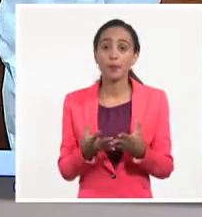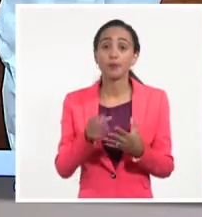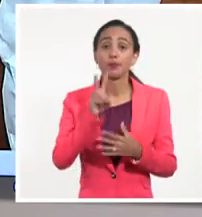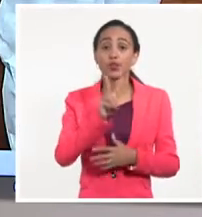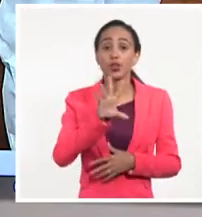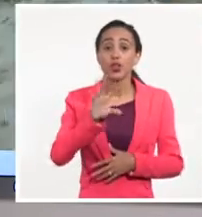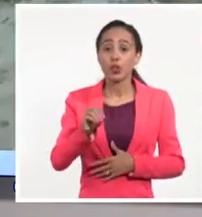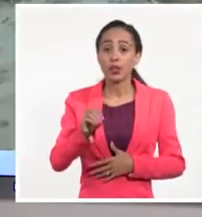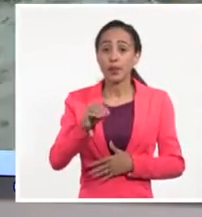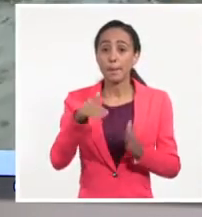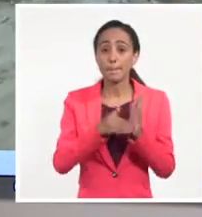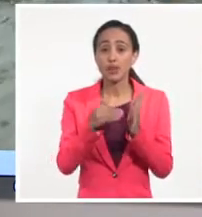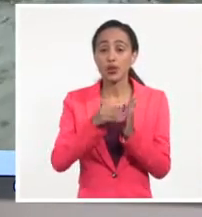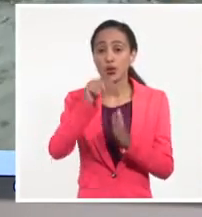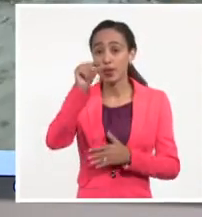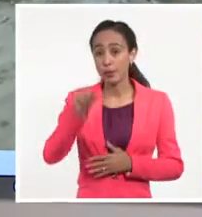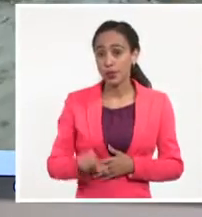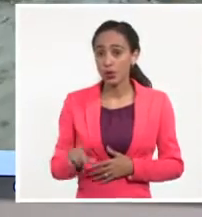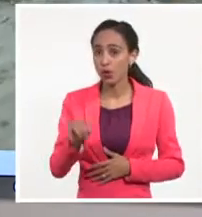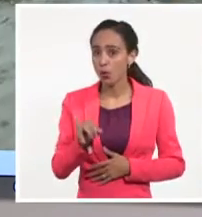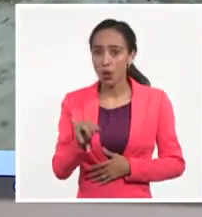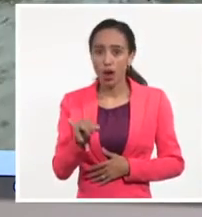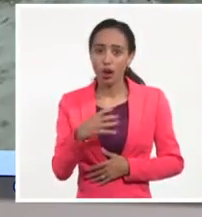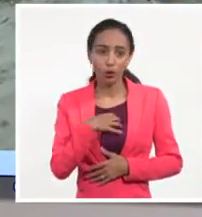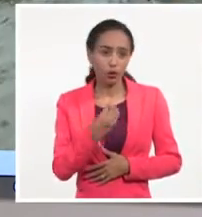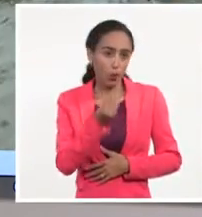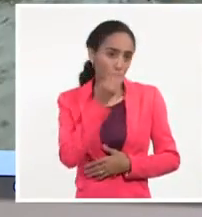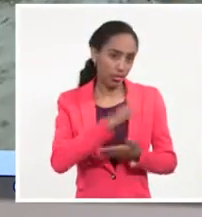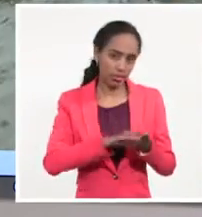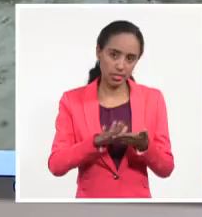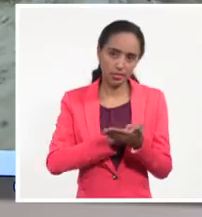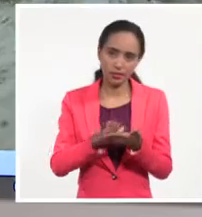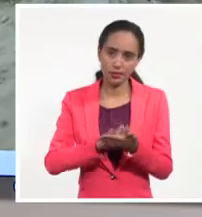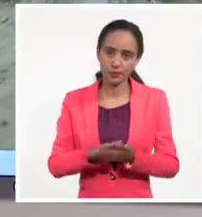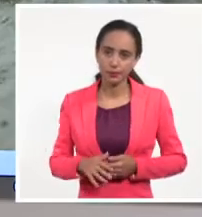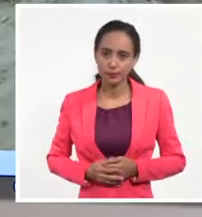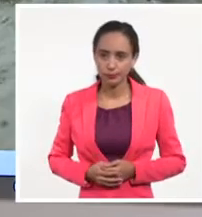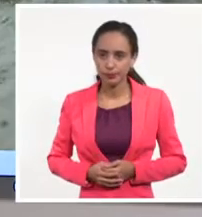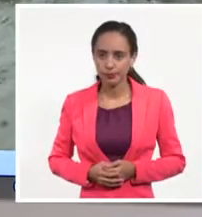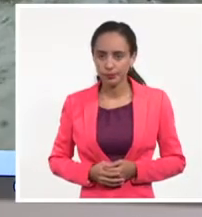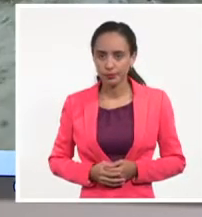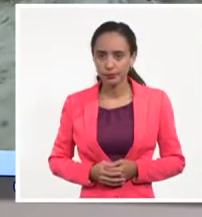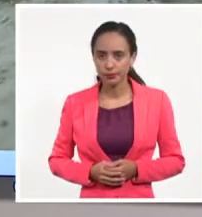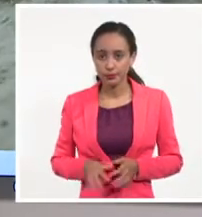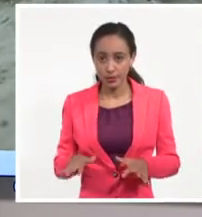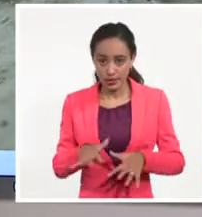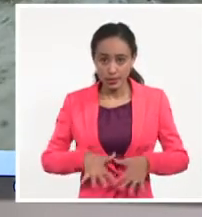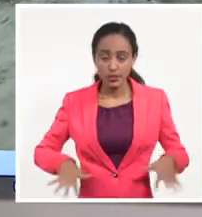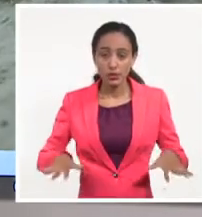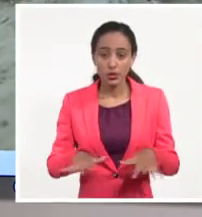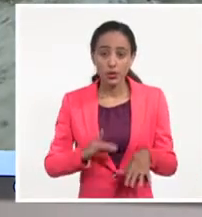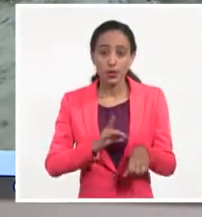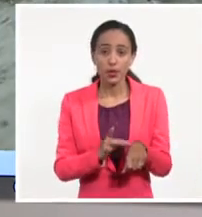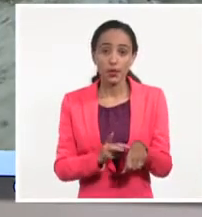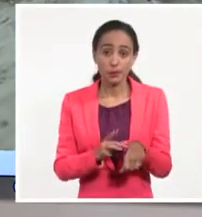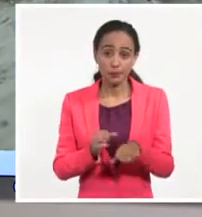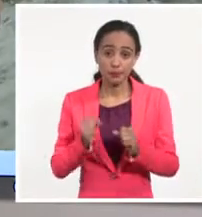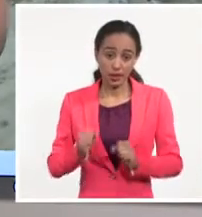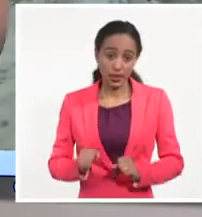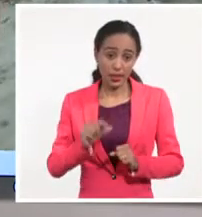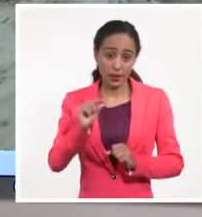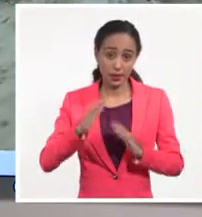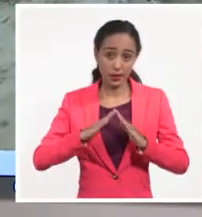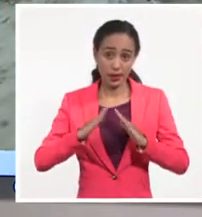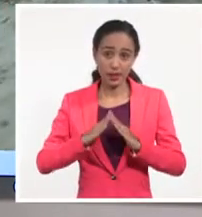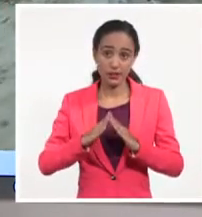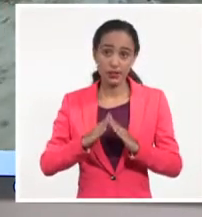250 millones de personas sufren inseguridad alimentaria en algún grado. Durante los tiempos de cuarentena por la pandemia, el todavía